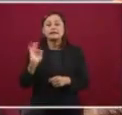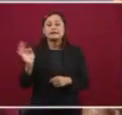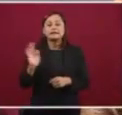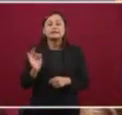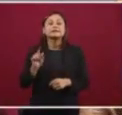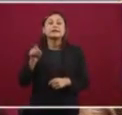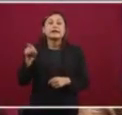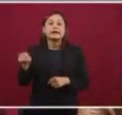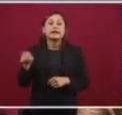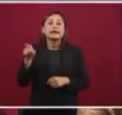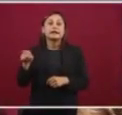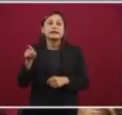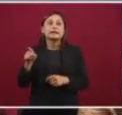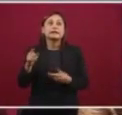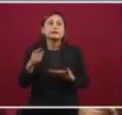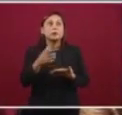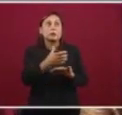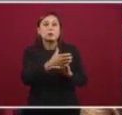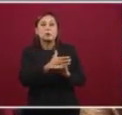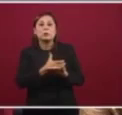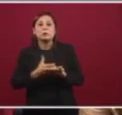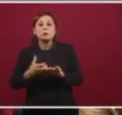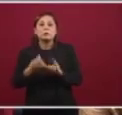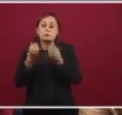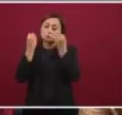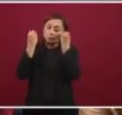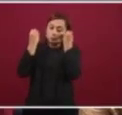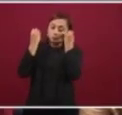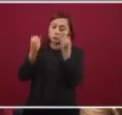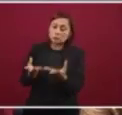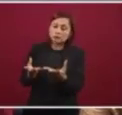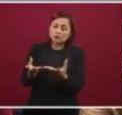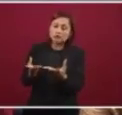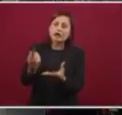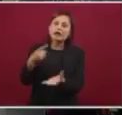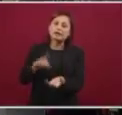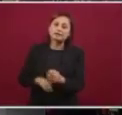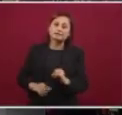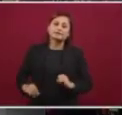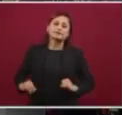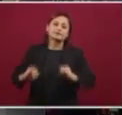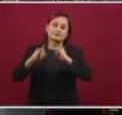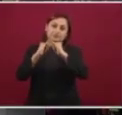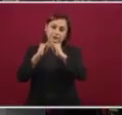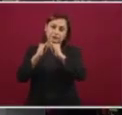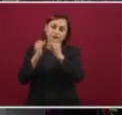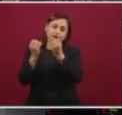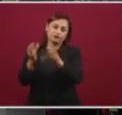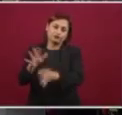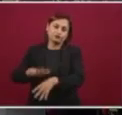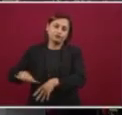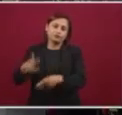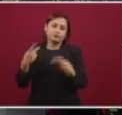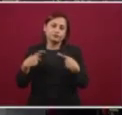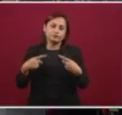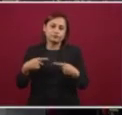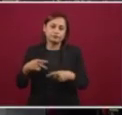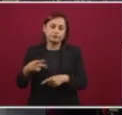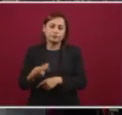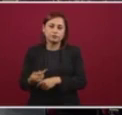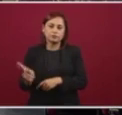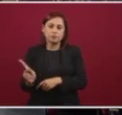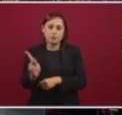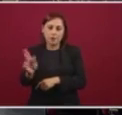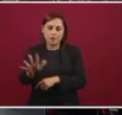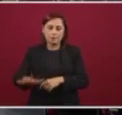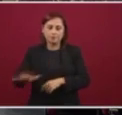adicionales, ¿no?, para los pueblos, para fortalecer el instituto. Pero presidente Calderón había anunciado, cuando se